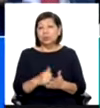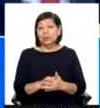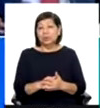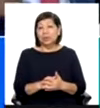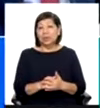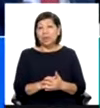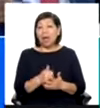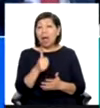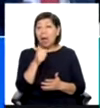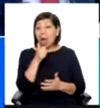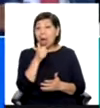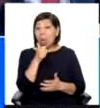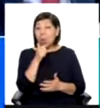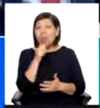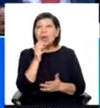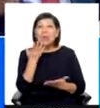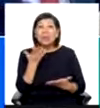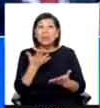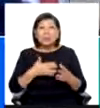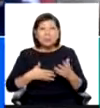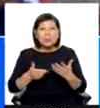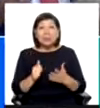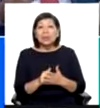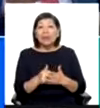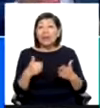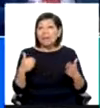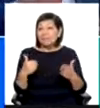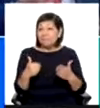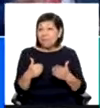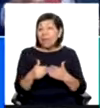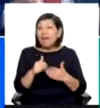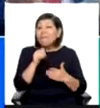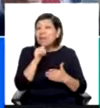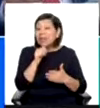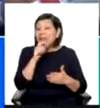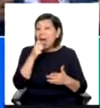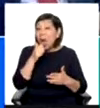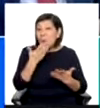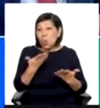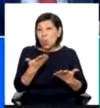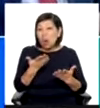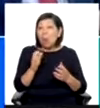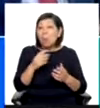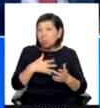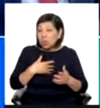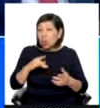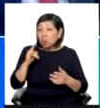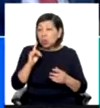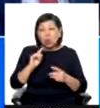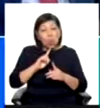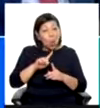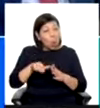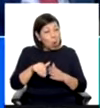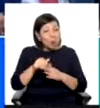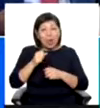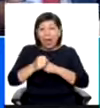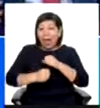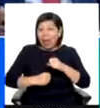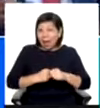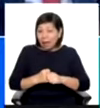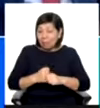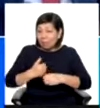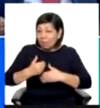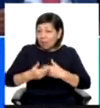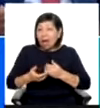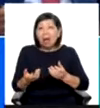el uso del agua reciclada. Ajá. ¿No? Quiere decir, frente a una escasez de agua, esa agua la vamos a poder usar durante todo el año, ¿no? Y